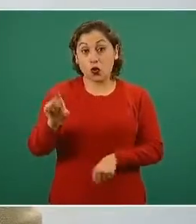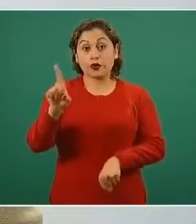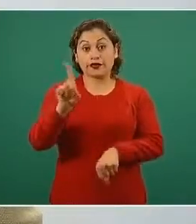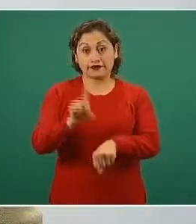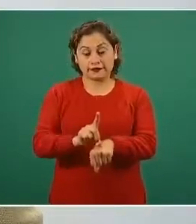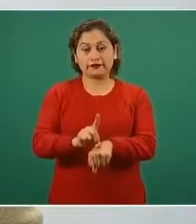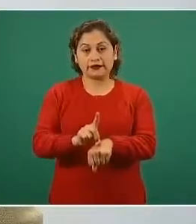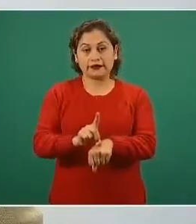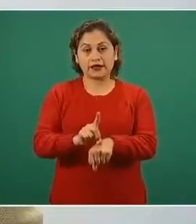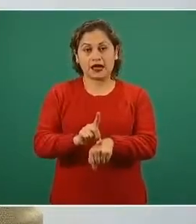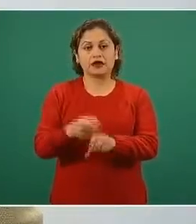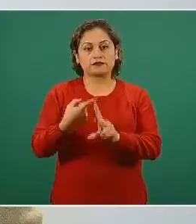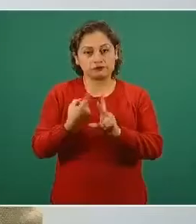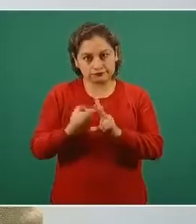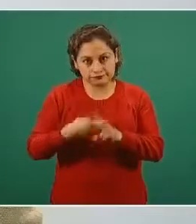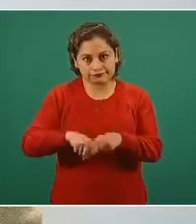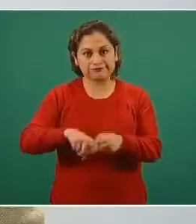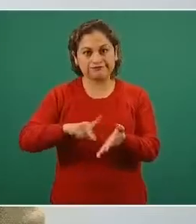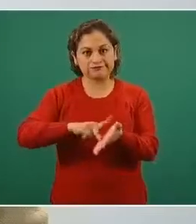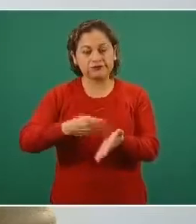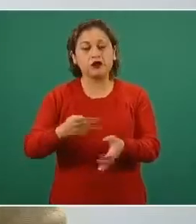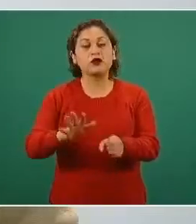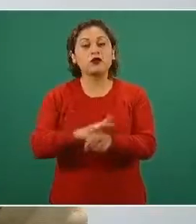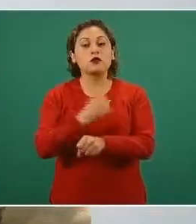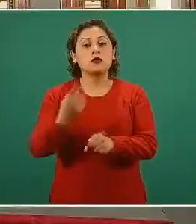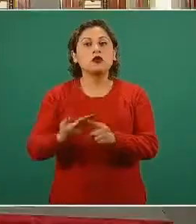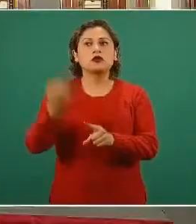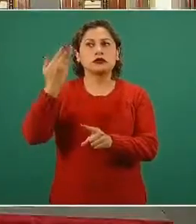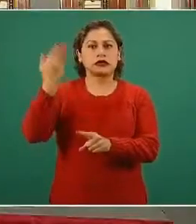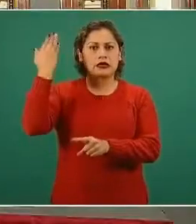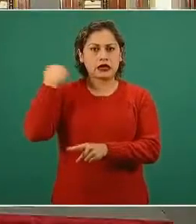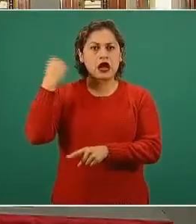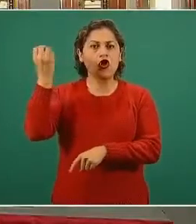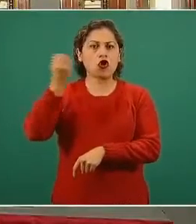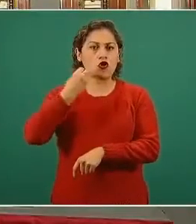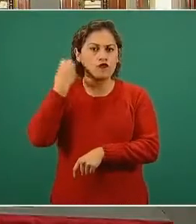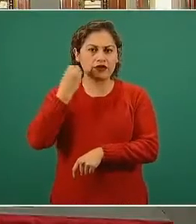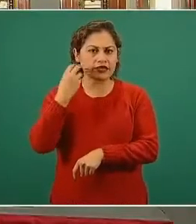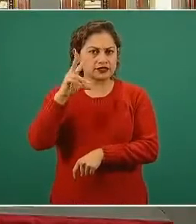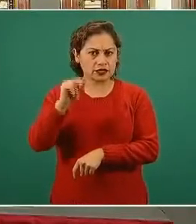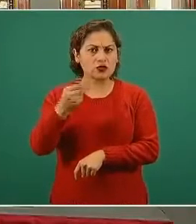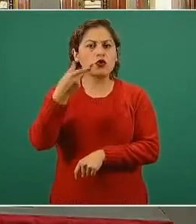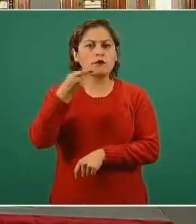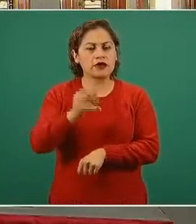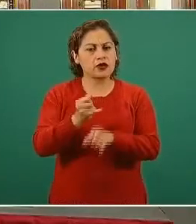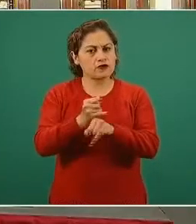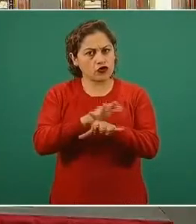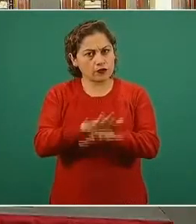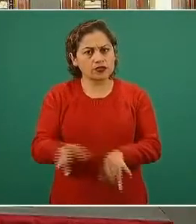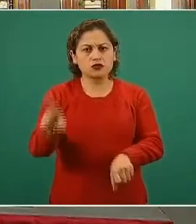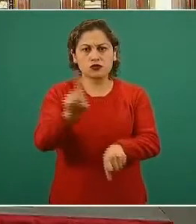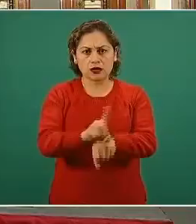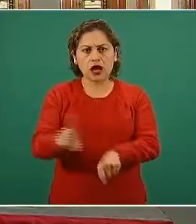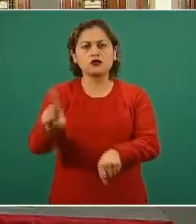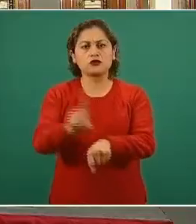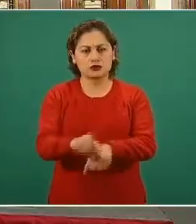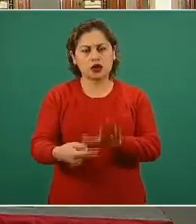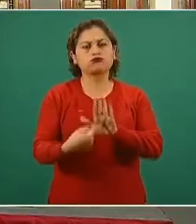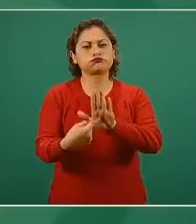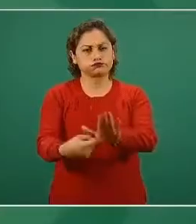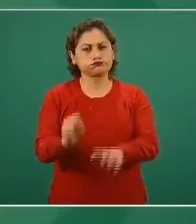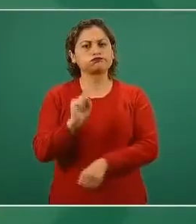de algunos días en las que sí hubo un informe técnico y día con día hemos estado reportando en la página